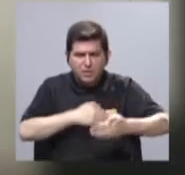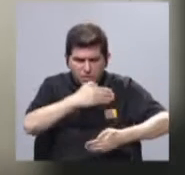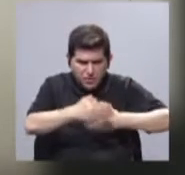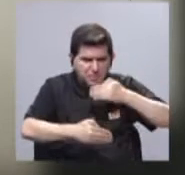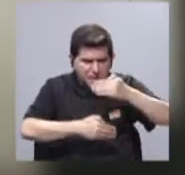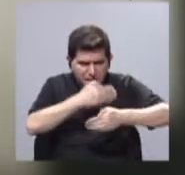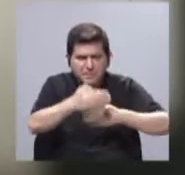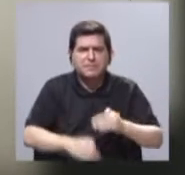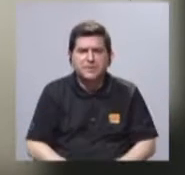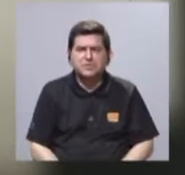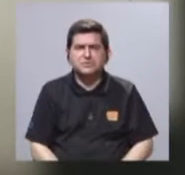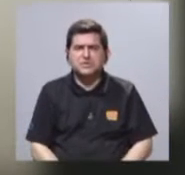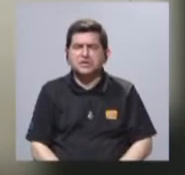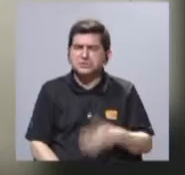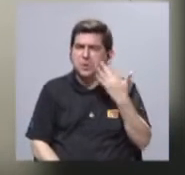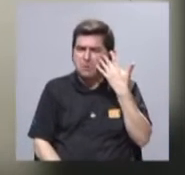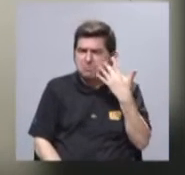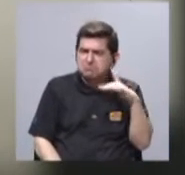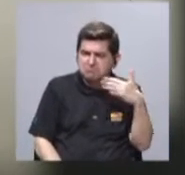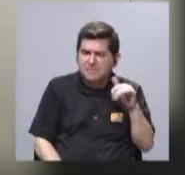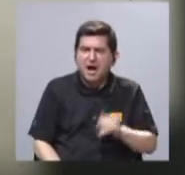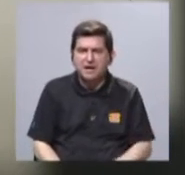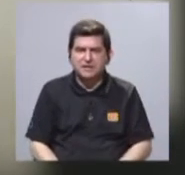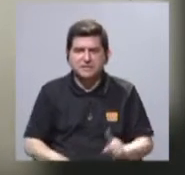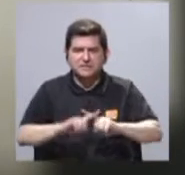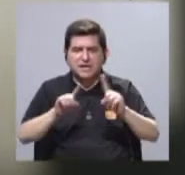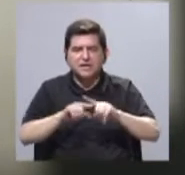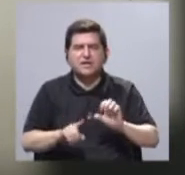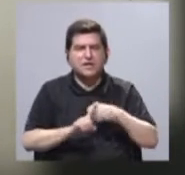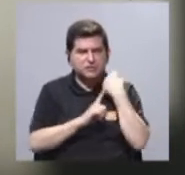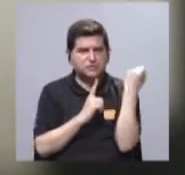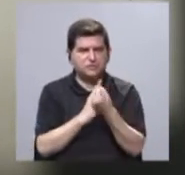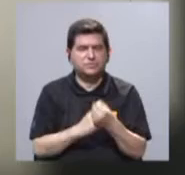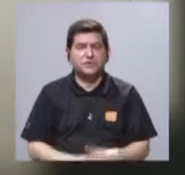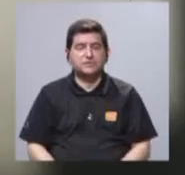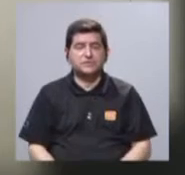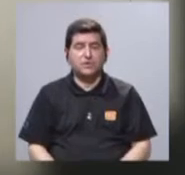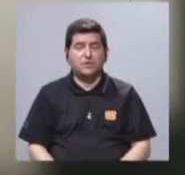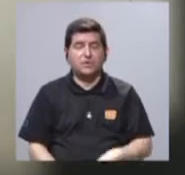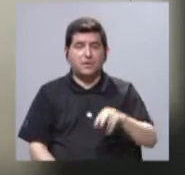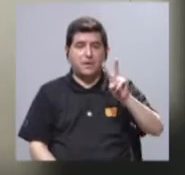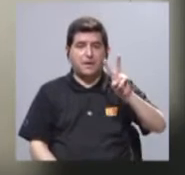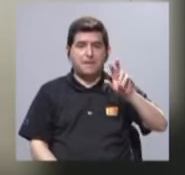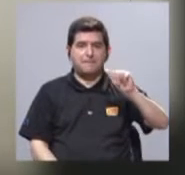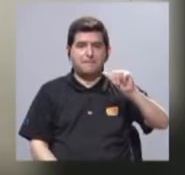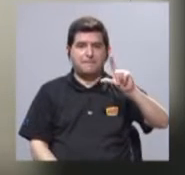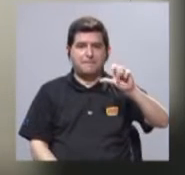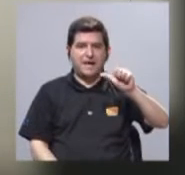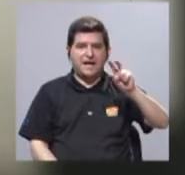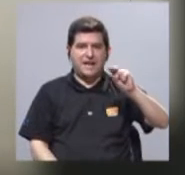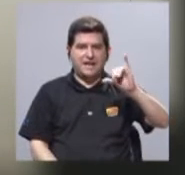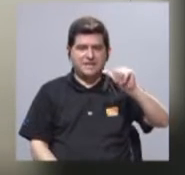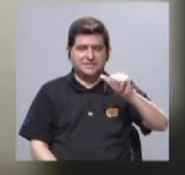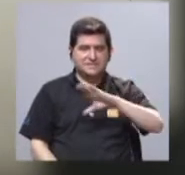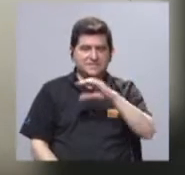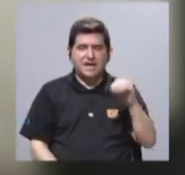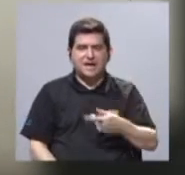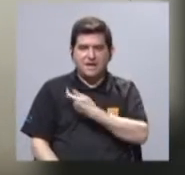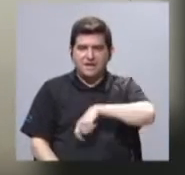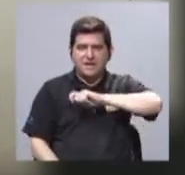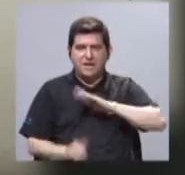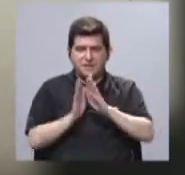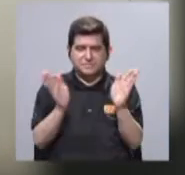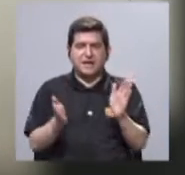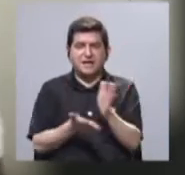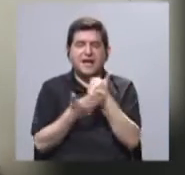de forma bastante parecida en algunos terrenos en valencia y en españa en general